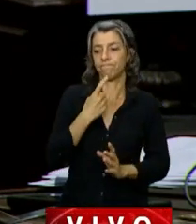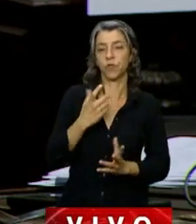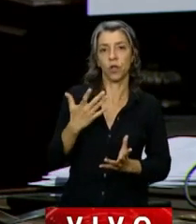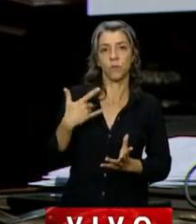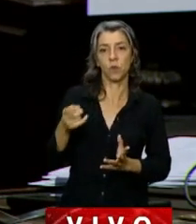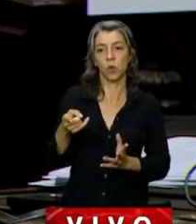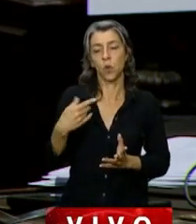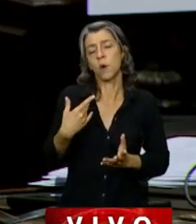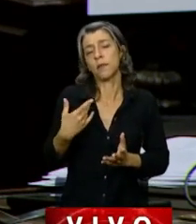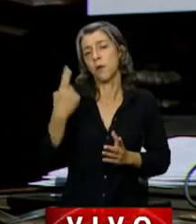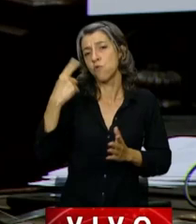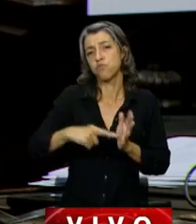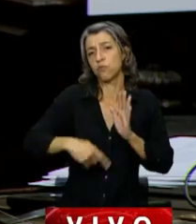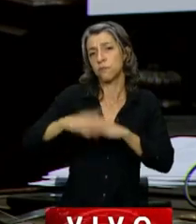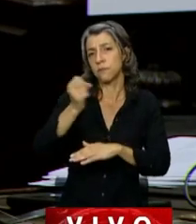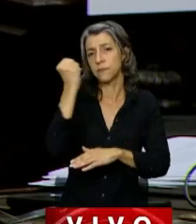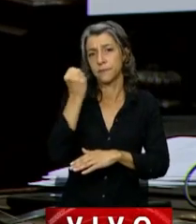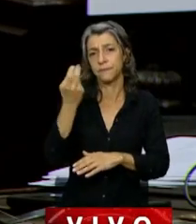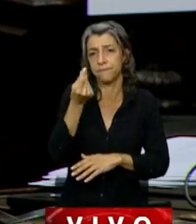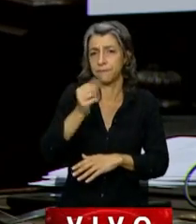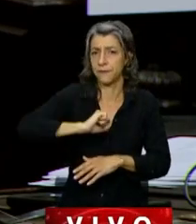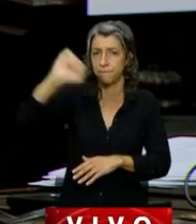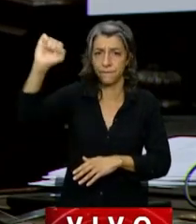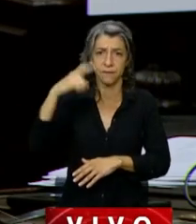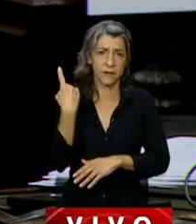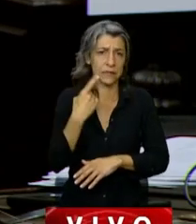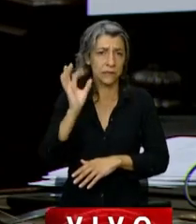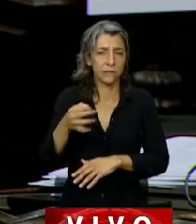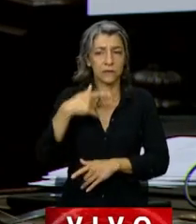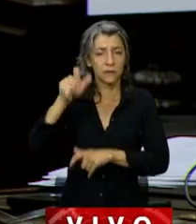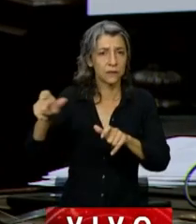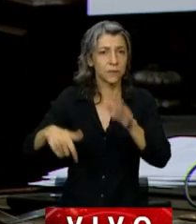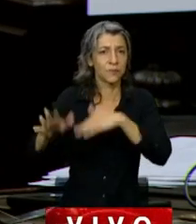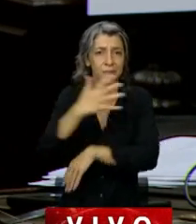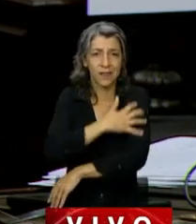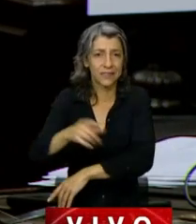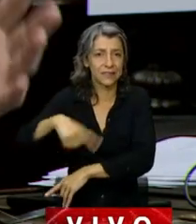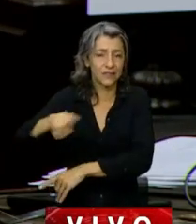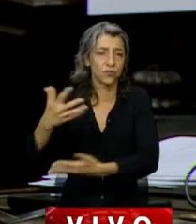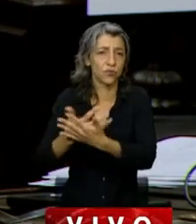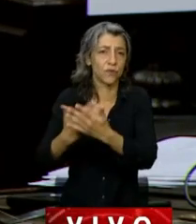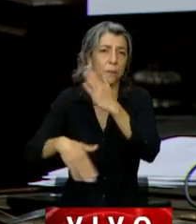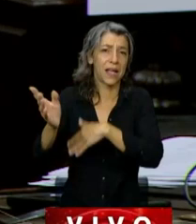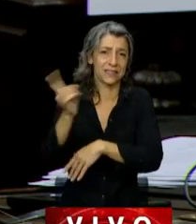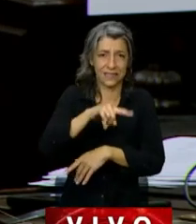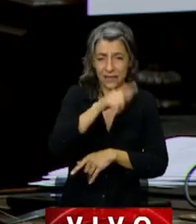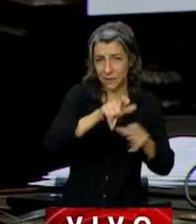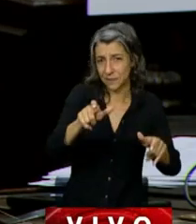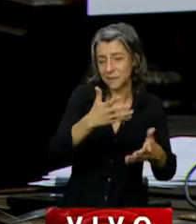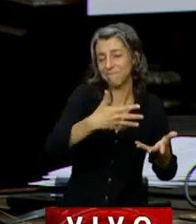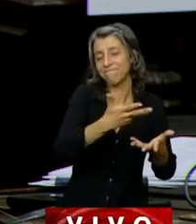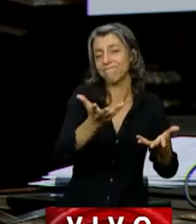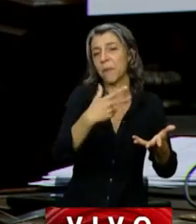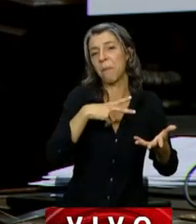cuyo principal síntoma es la inflación que golpea a los que menos tienen. Y una de las medidas más emblemáticas, por la que venimos reclamando hace mucho